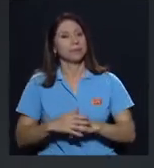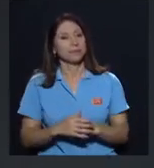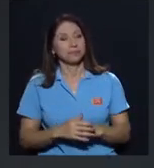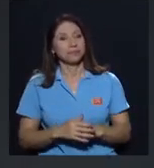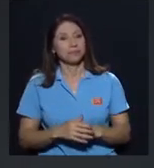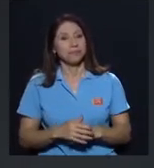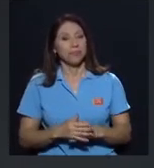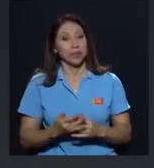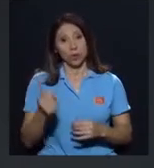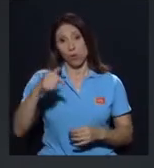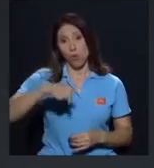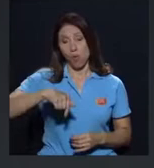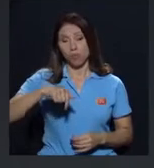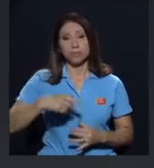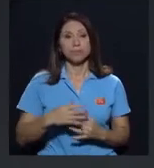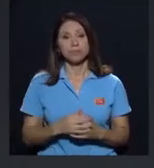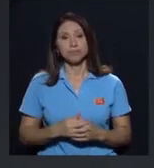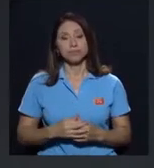hoy